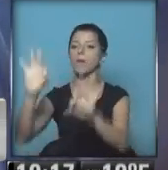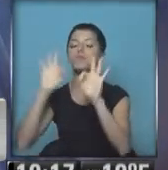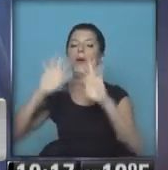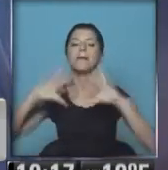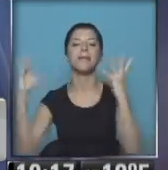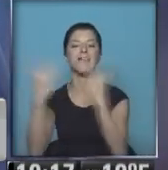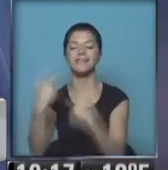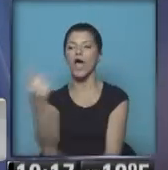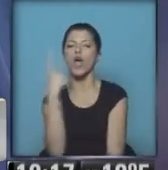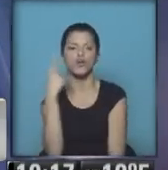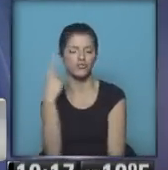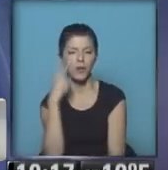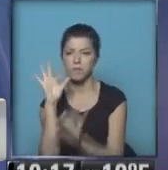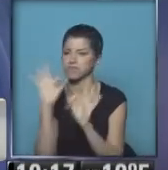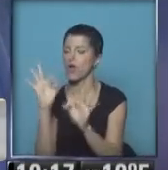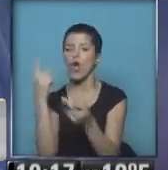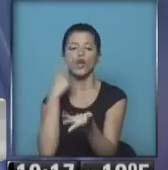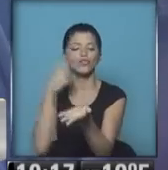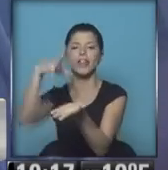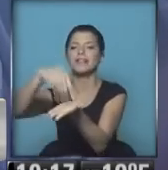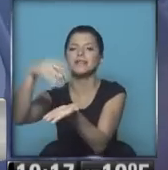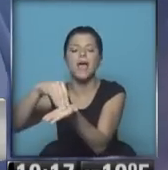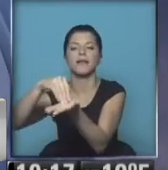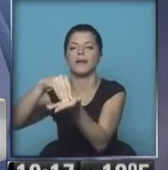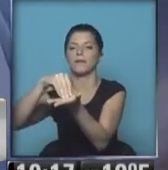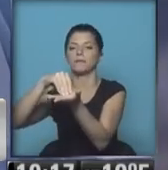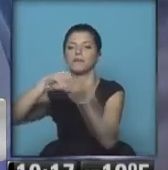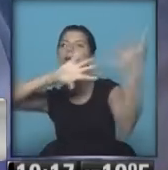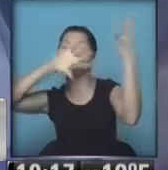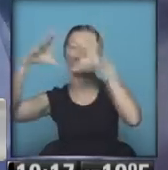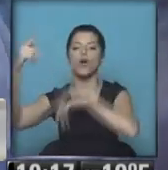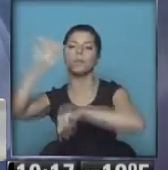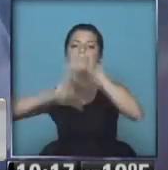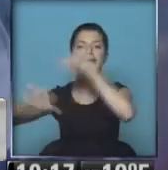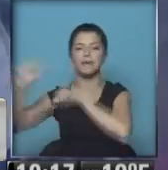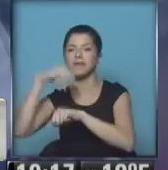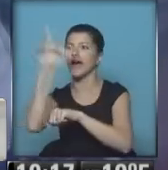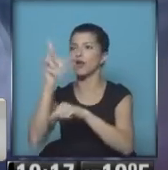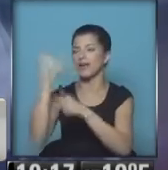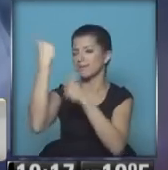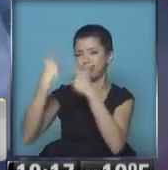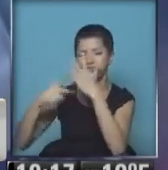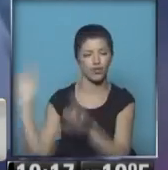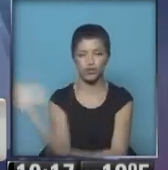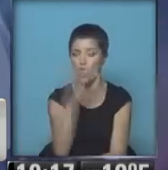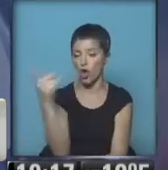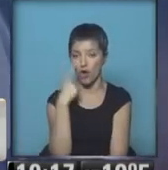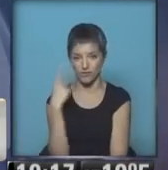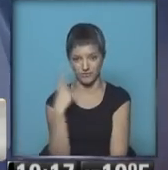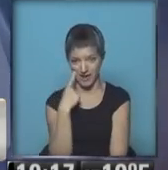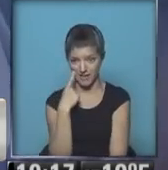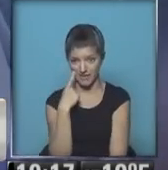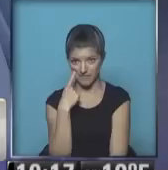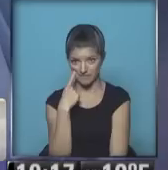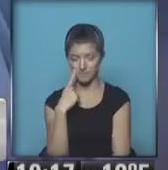antes, conocerlo, ver su superficie, su atmósfera, su química, su geología, bueno, revelarlo prácticamente de una vez y